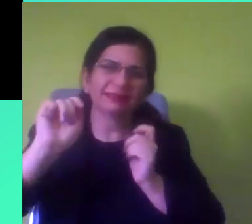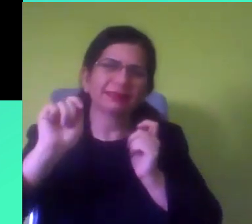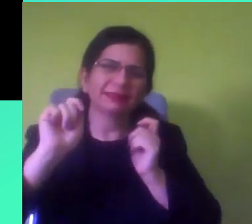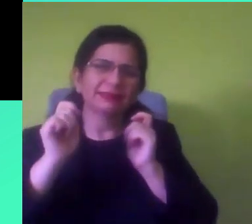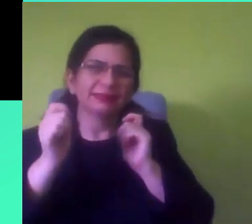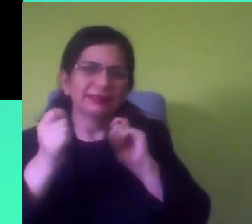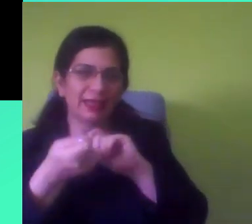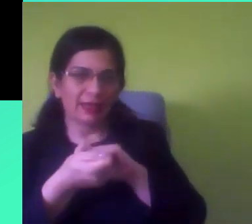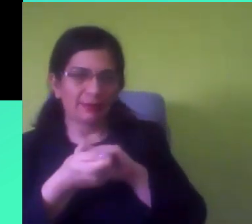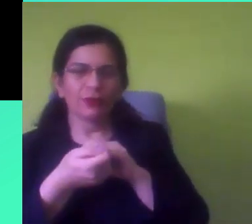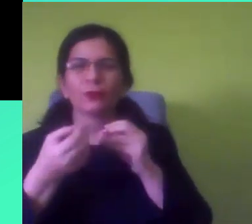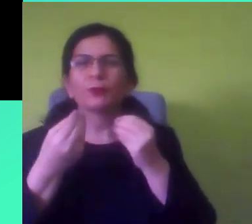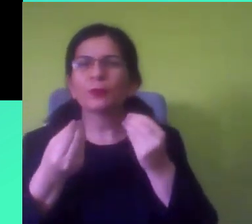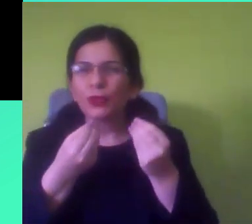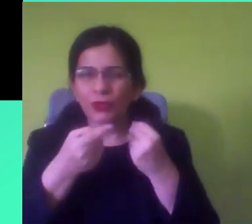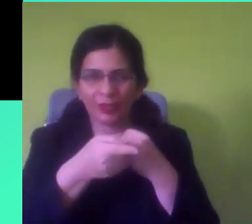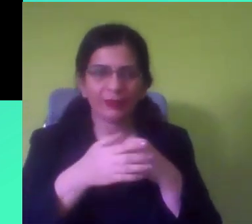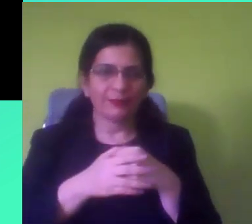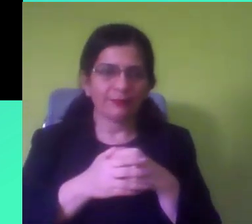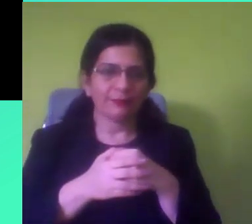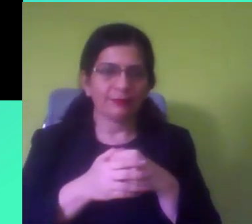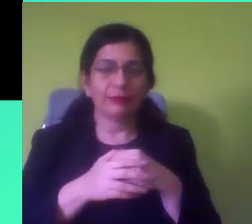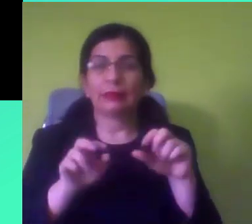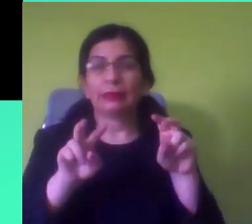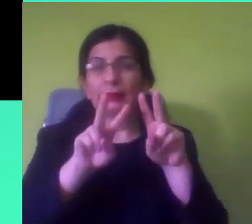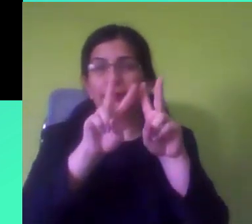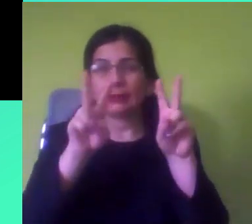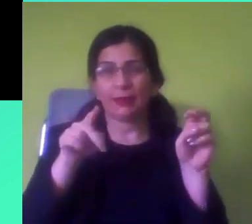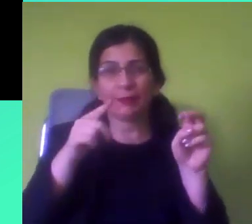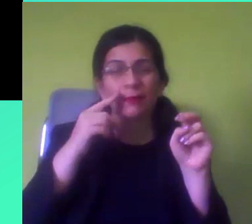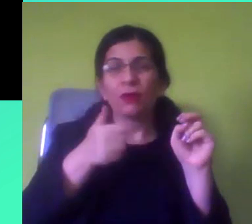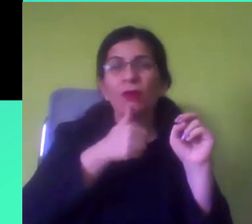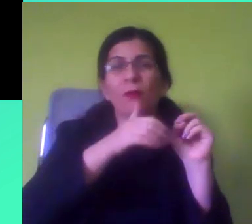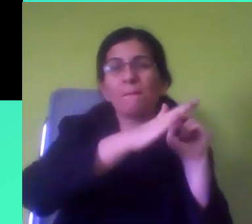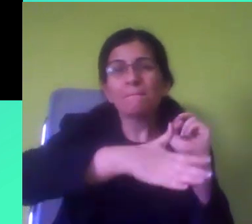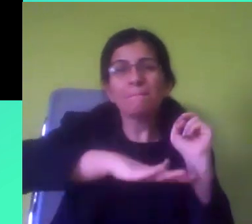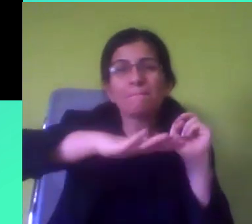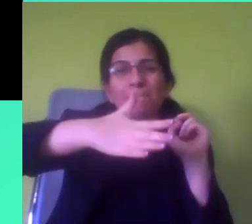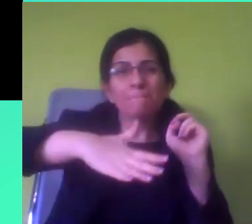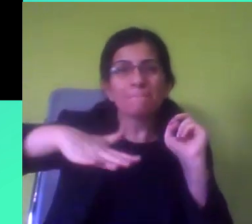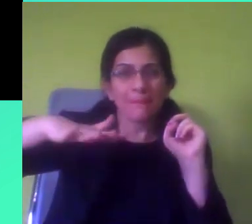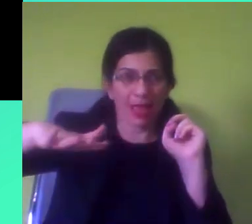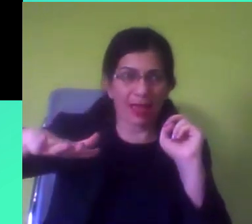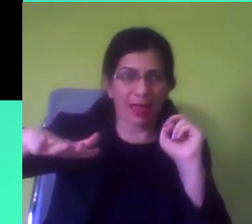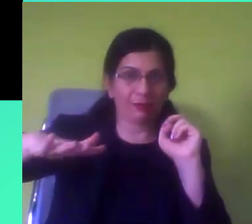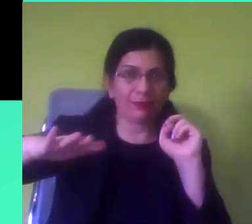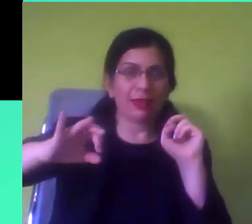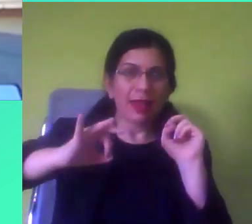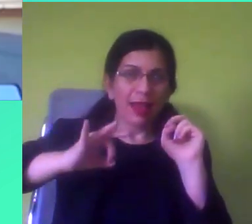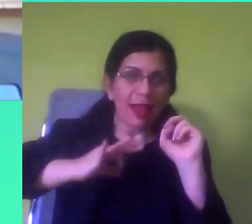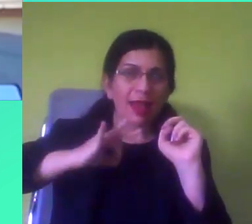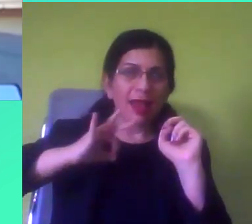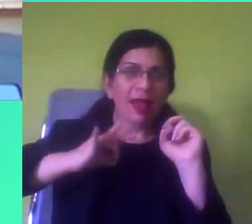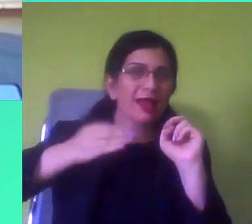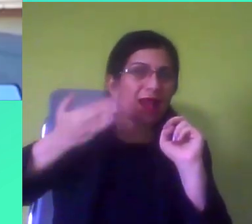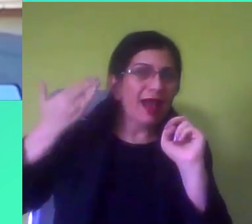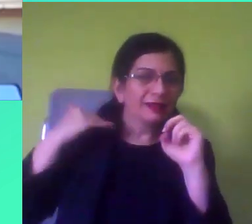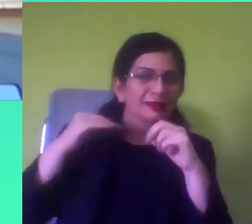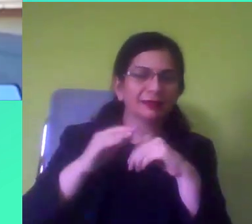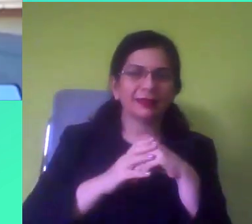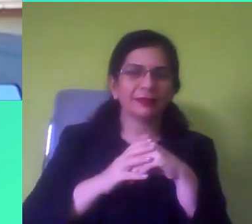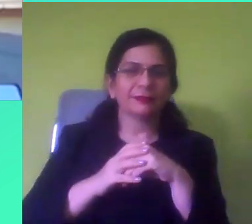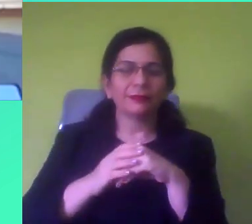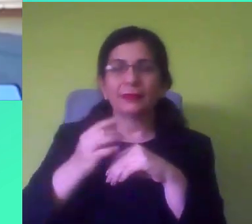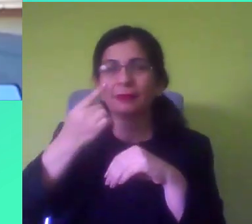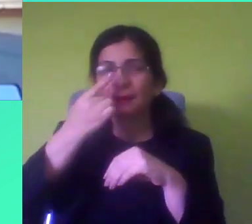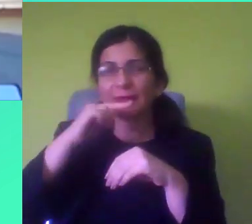el aumento del nivel del mar. Si bien la escala no nos permite, lo que se observa es que desde mediados del siglo